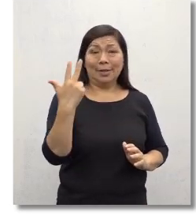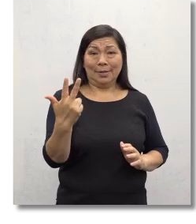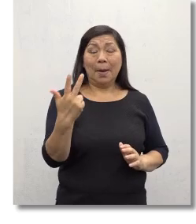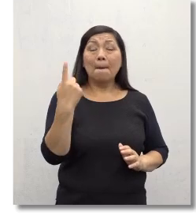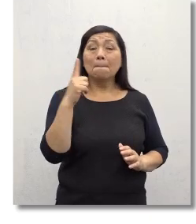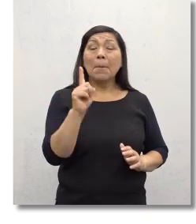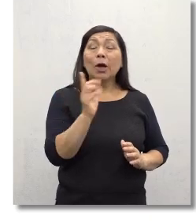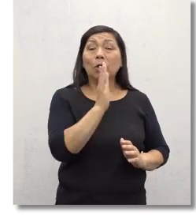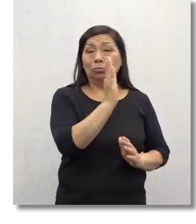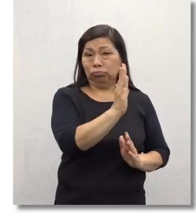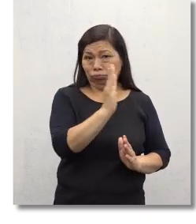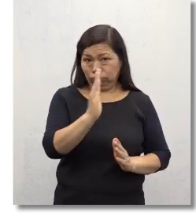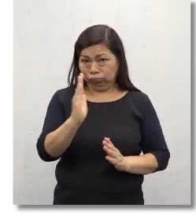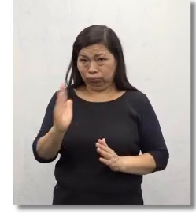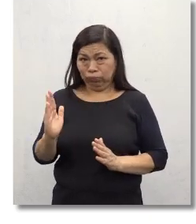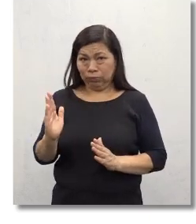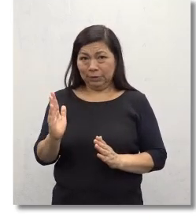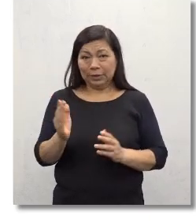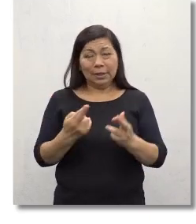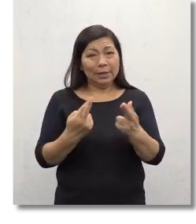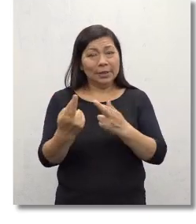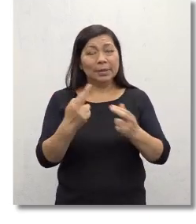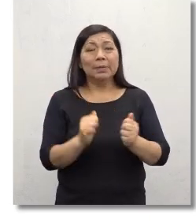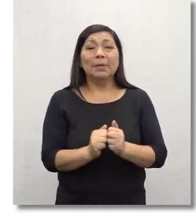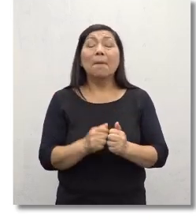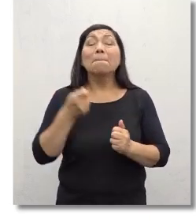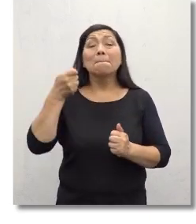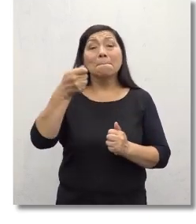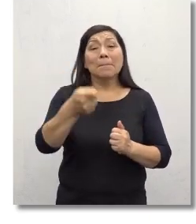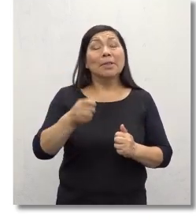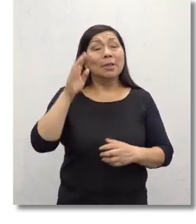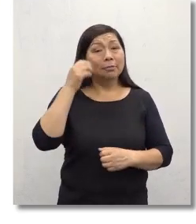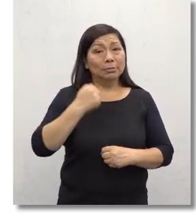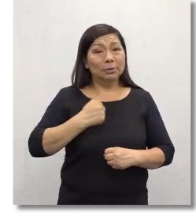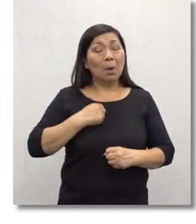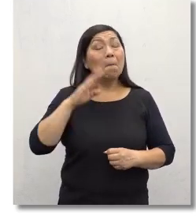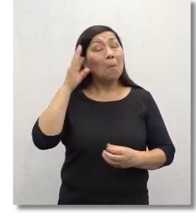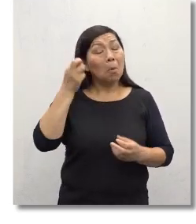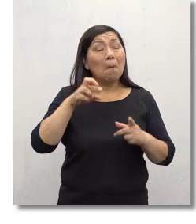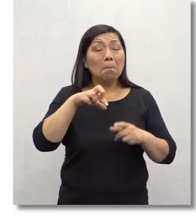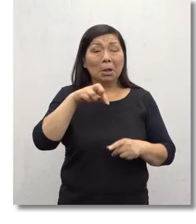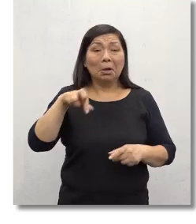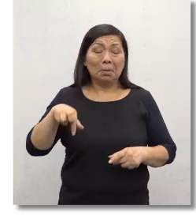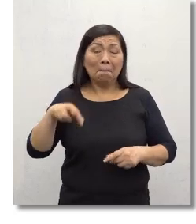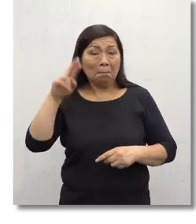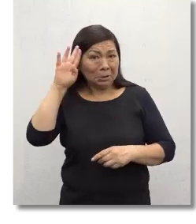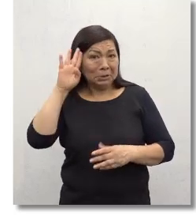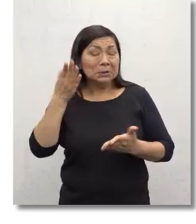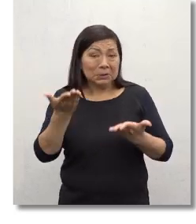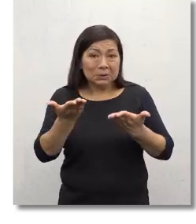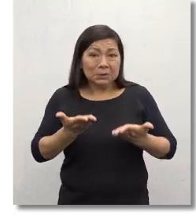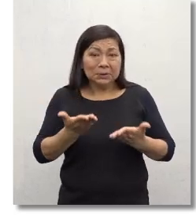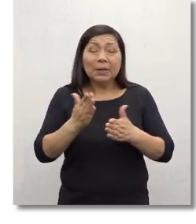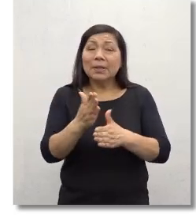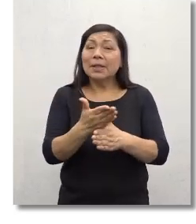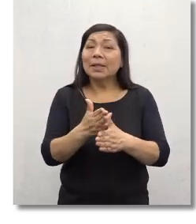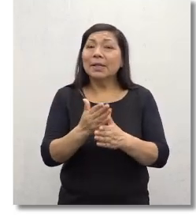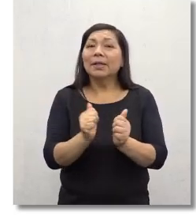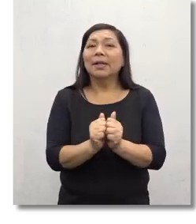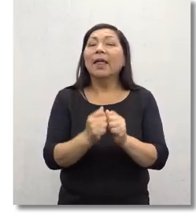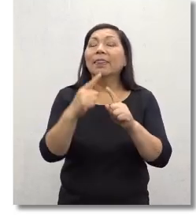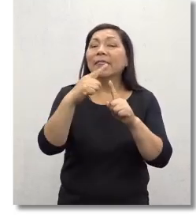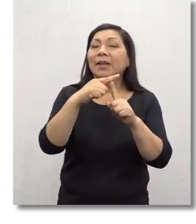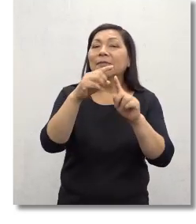1133 para el ordenamiento definitivo del régimen de pensiones militar y policial fue declarada fundada en parte por